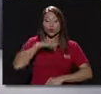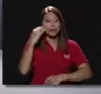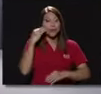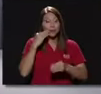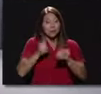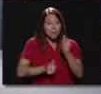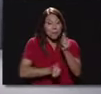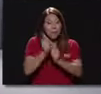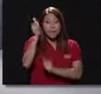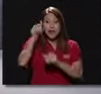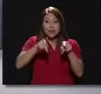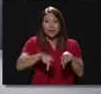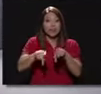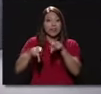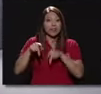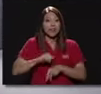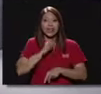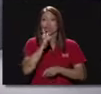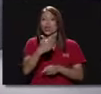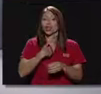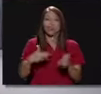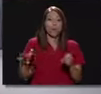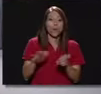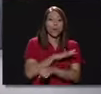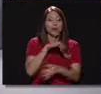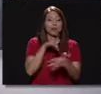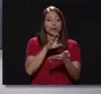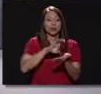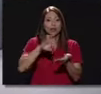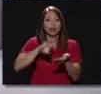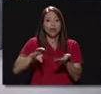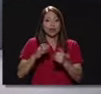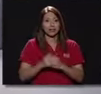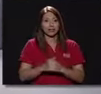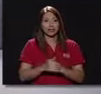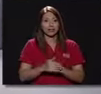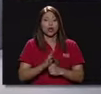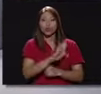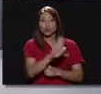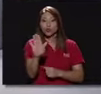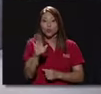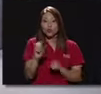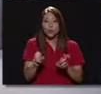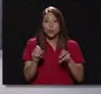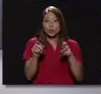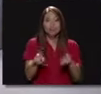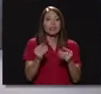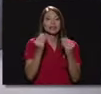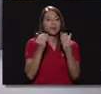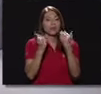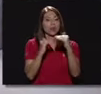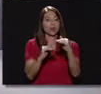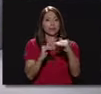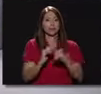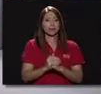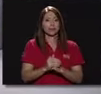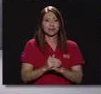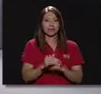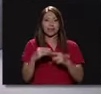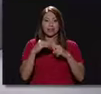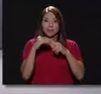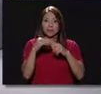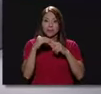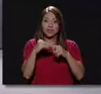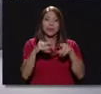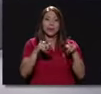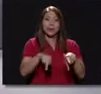parte de la población no cuenta siquiera con la secundaria completa. Por ende, sus oportunidades se ven sumamente limitadas,